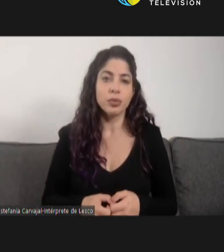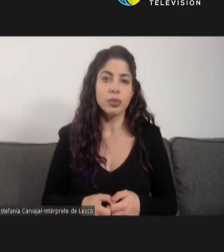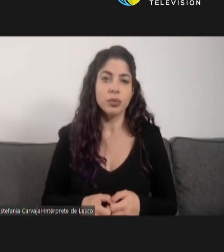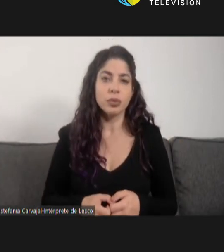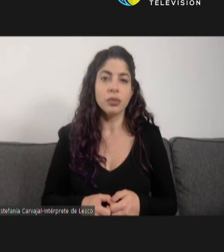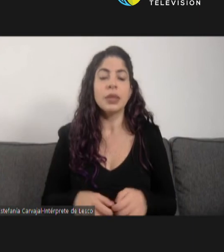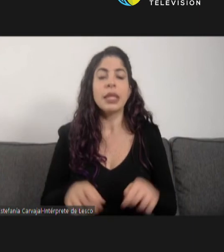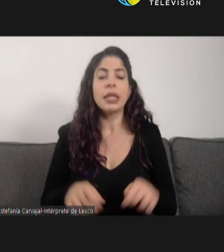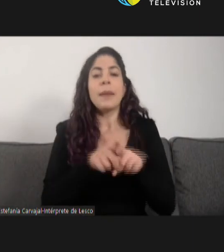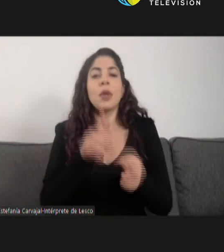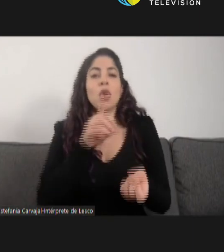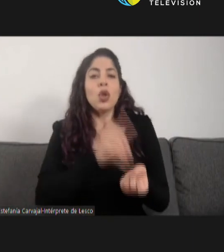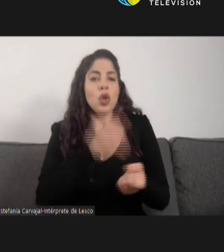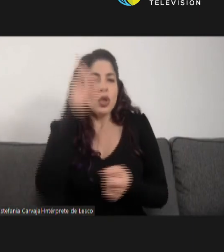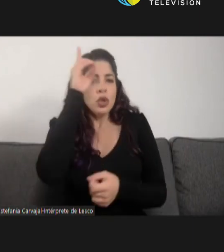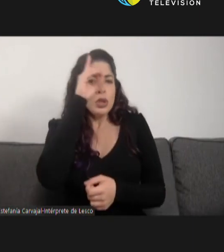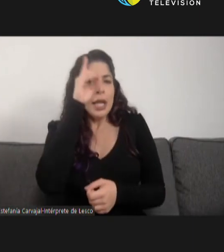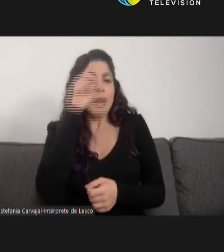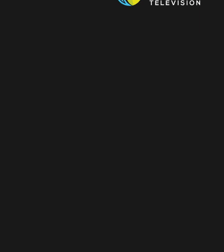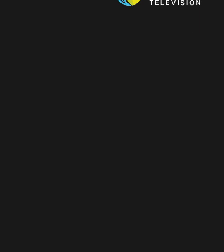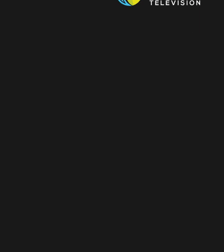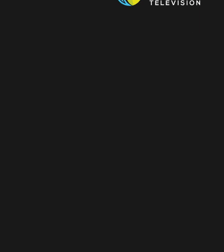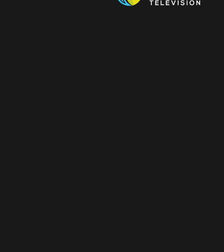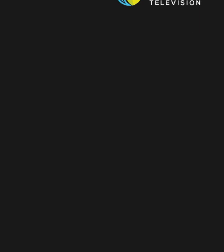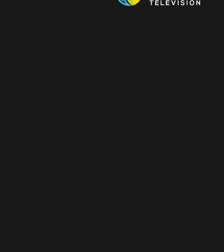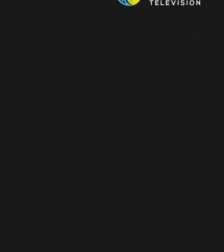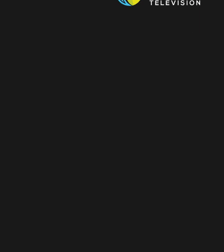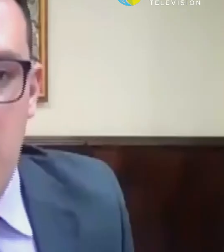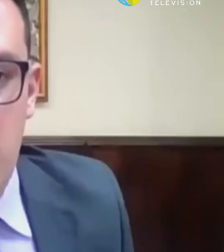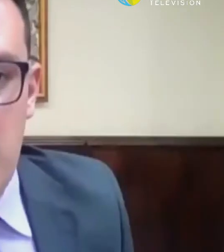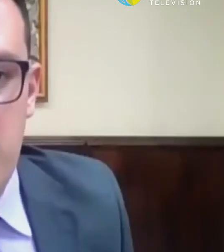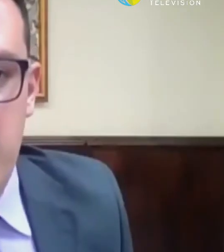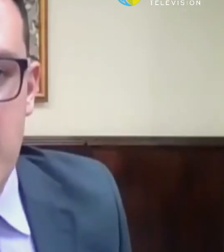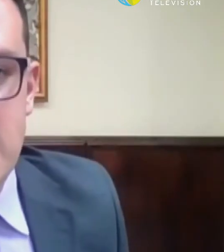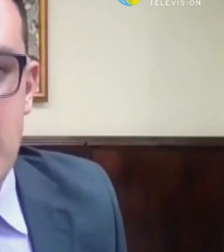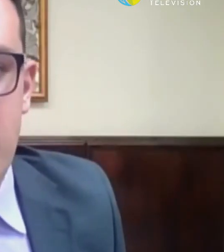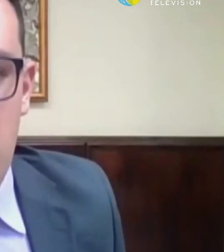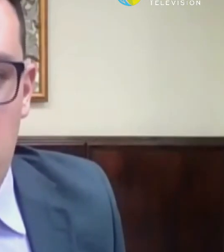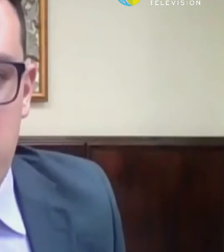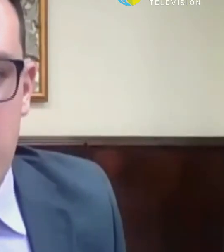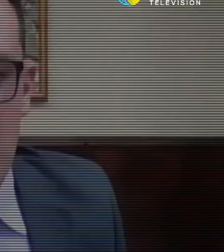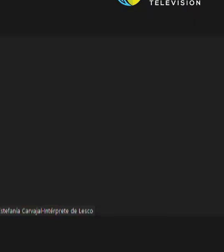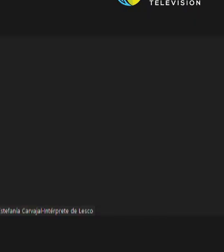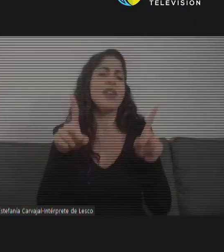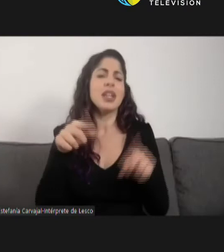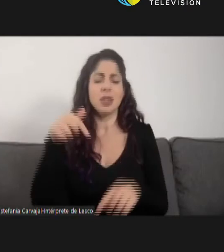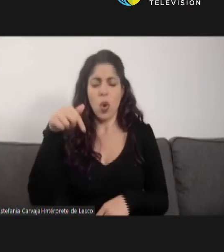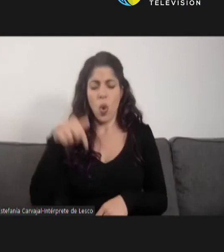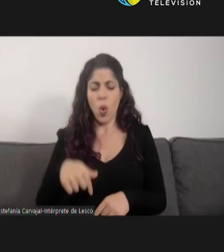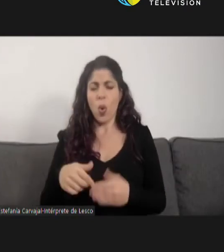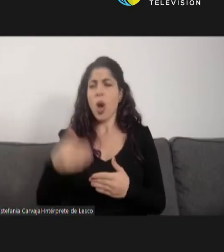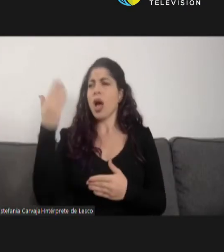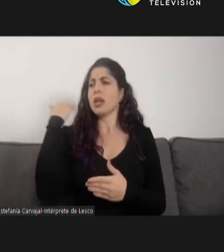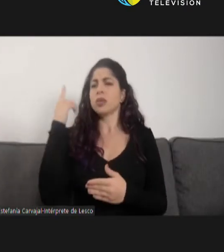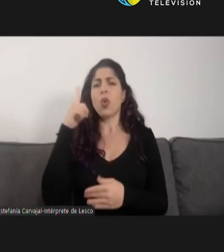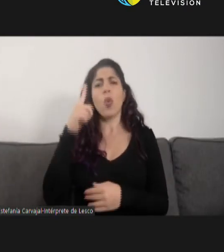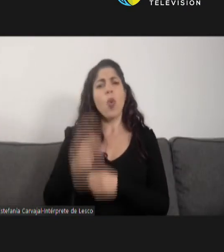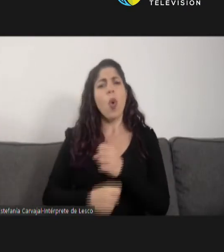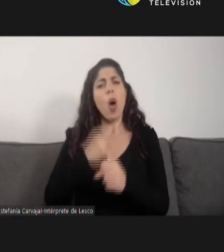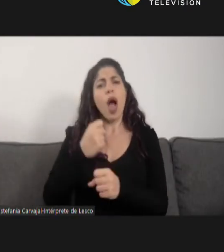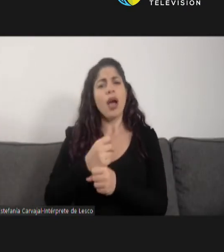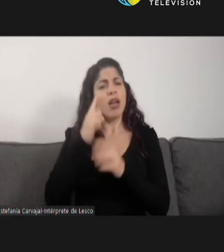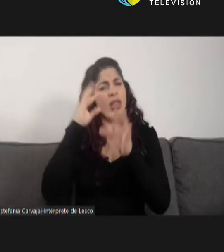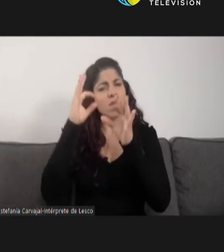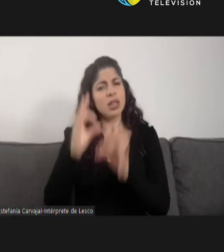También para el doctor Salas, Noticias en Línea CR Consulta. ¿Cuál es la diferencia de hoy y hace un año que se tomó la decisión de